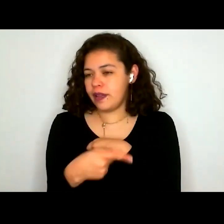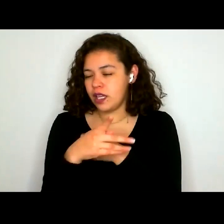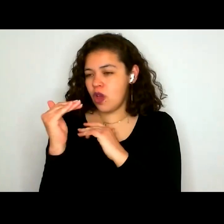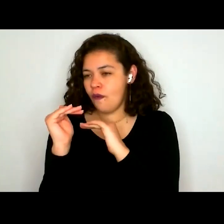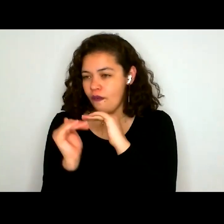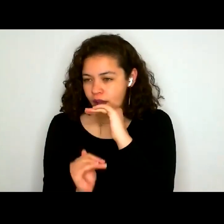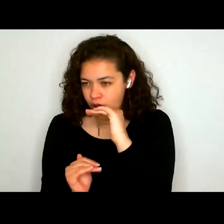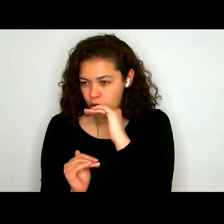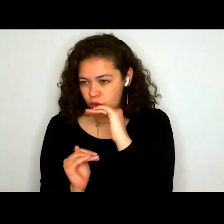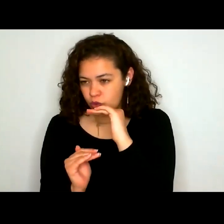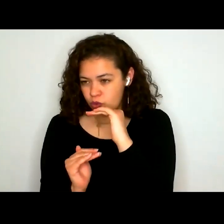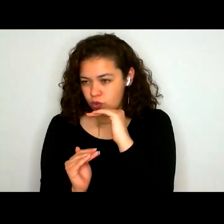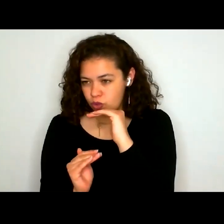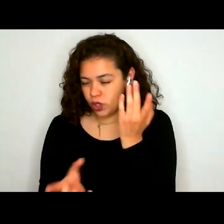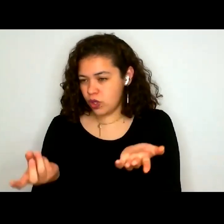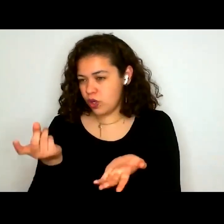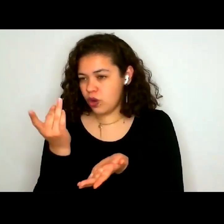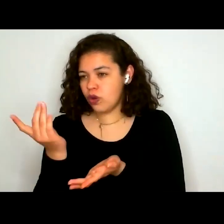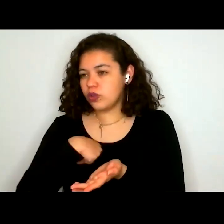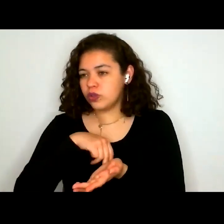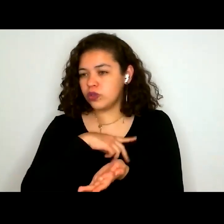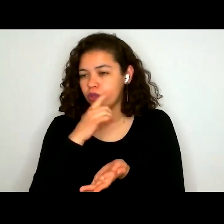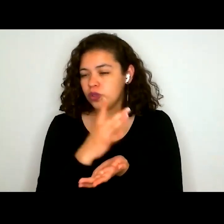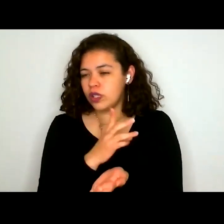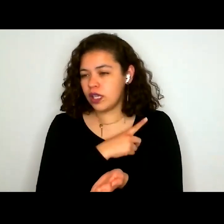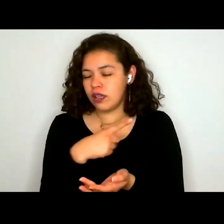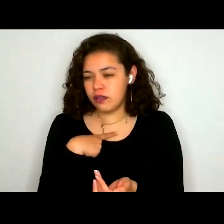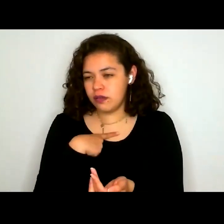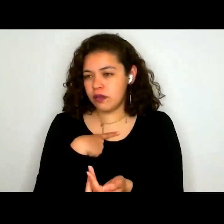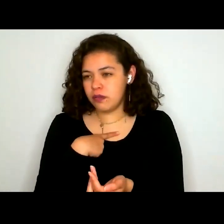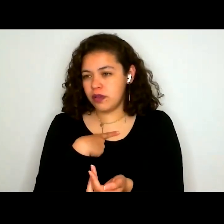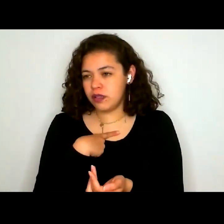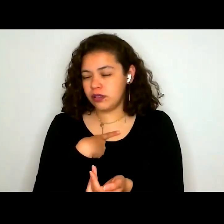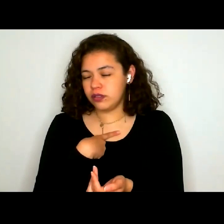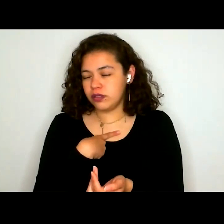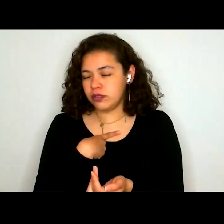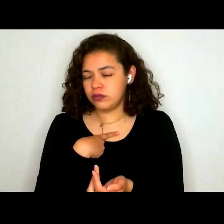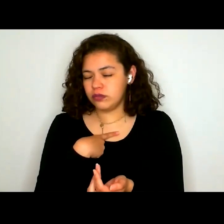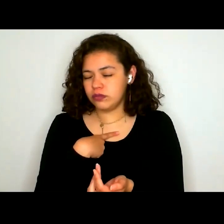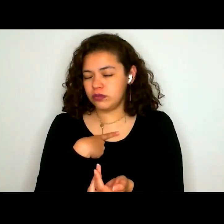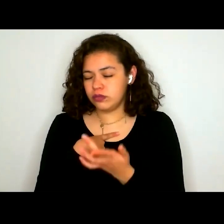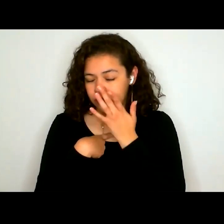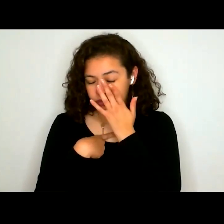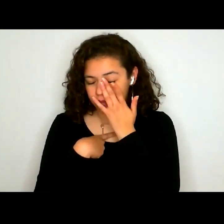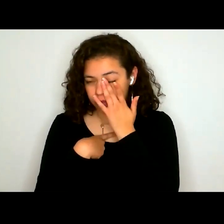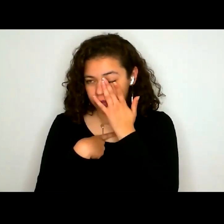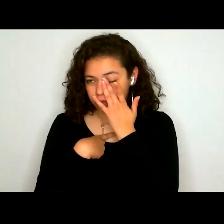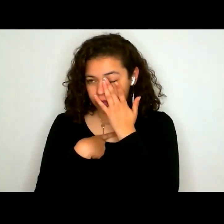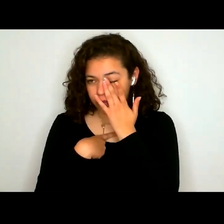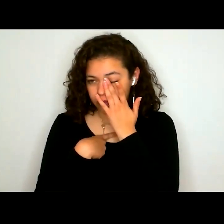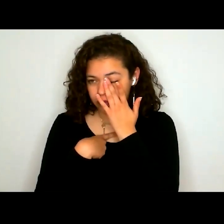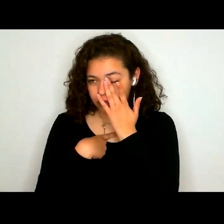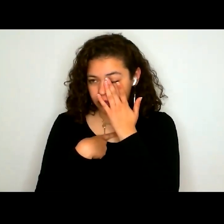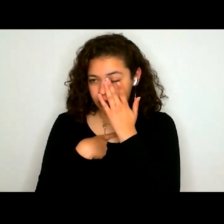bajo, lo único que tenemos que hacer es atenernos a lo que nos indica que sí debemos de tener